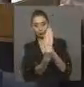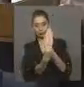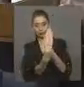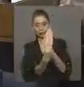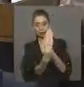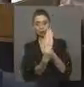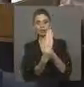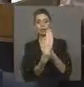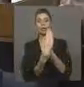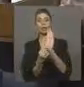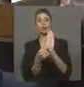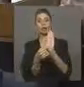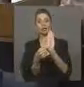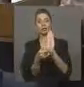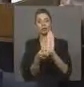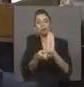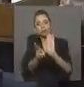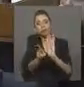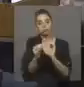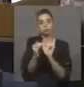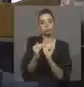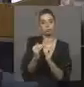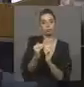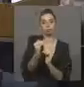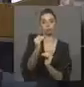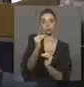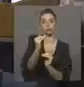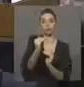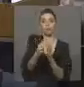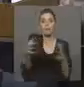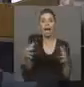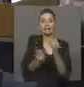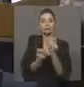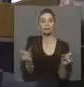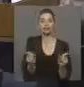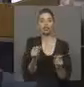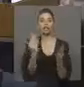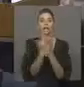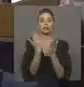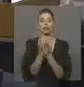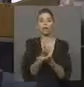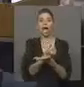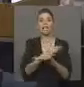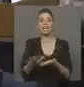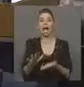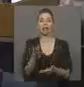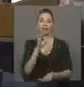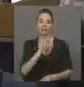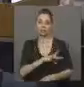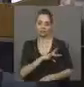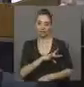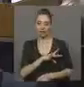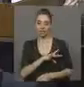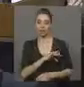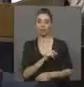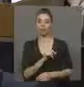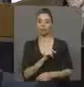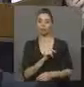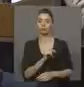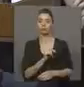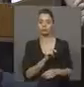el incremento de la gratuidad para los estudiantes de Chile, tanto en el nivel